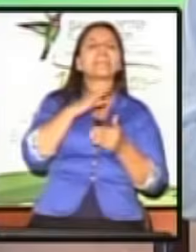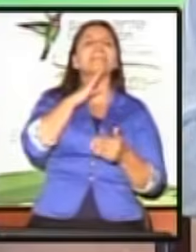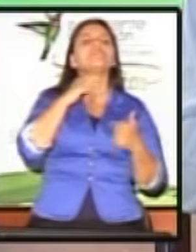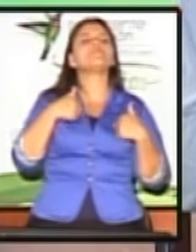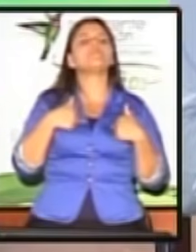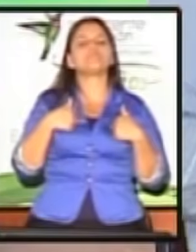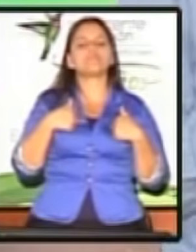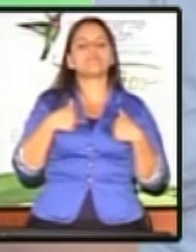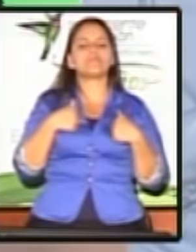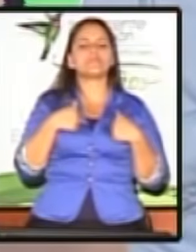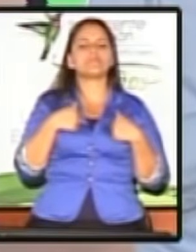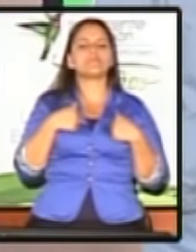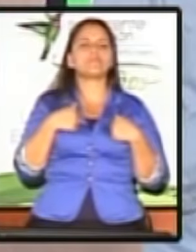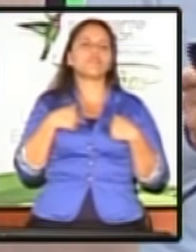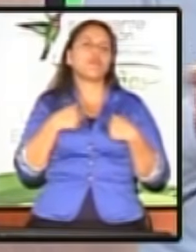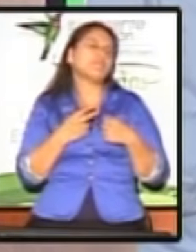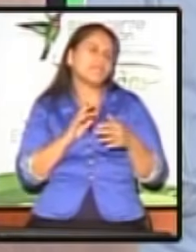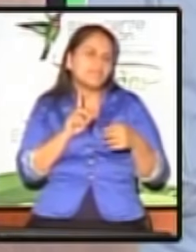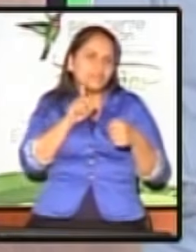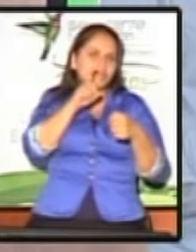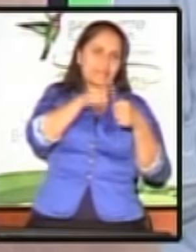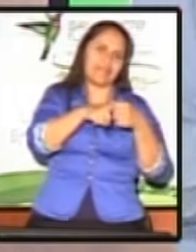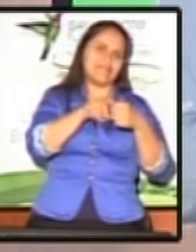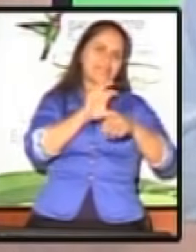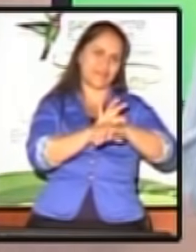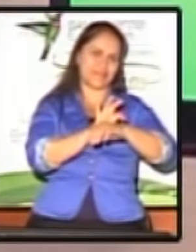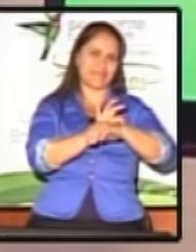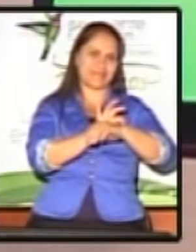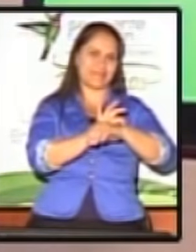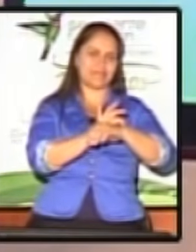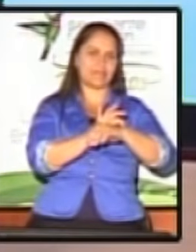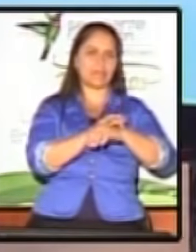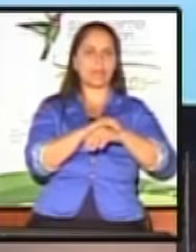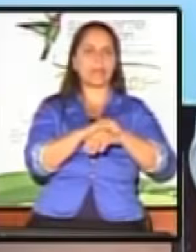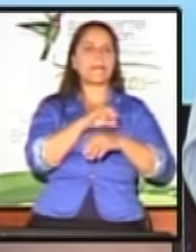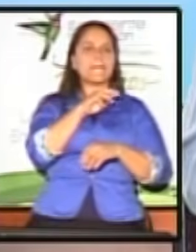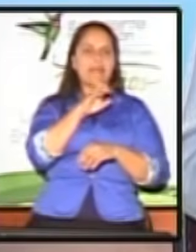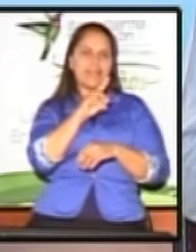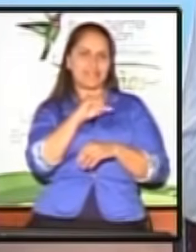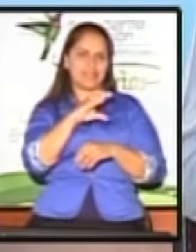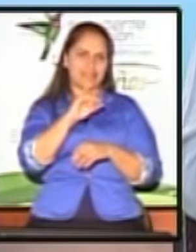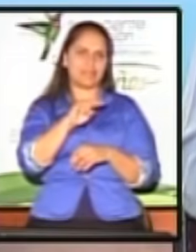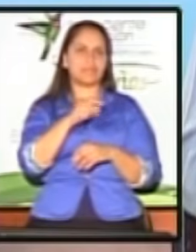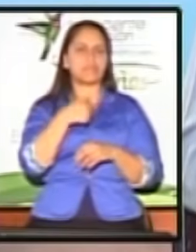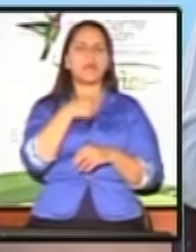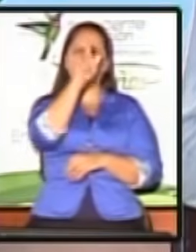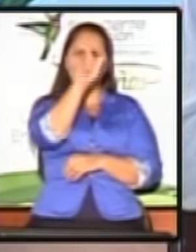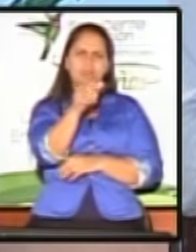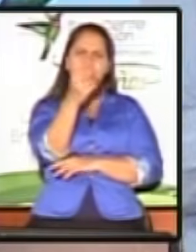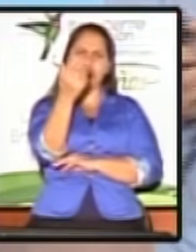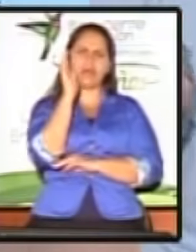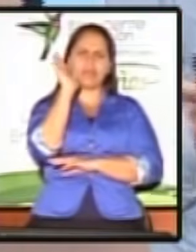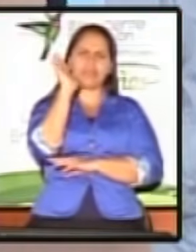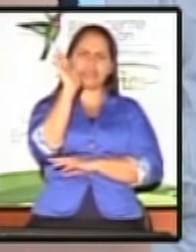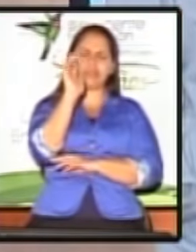iba a empezar a estudiar medicina, y vino un hombre a dar una conferencia sobre cuidado paliativo. Tenía contacto